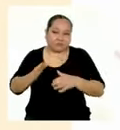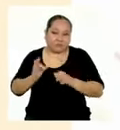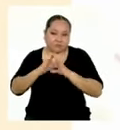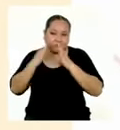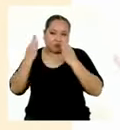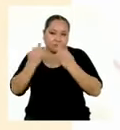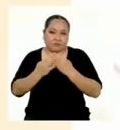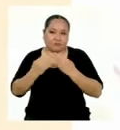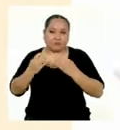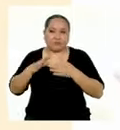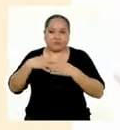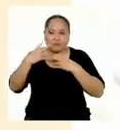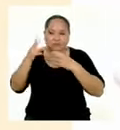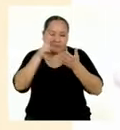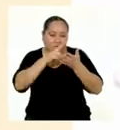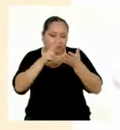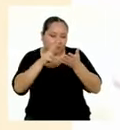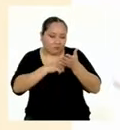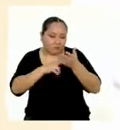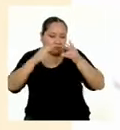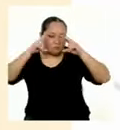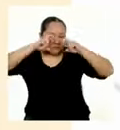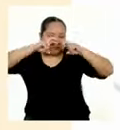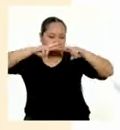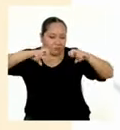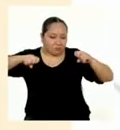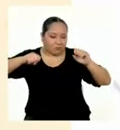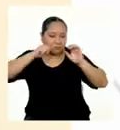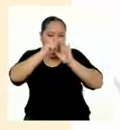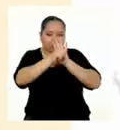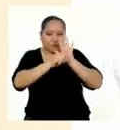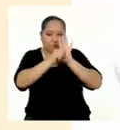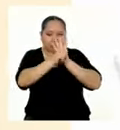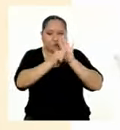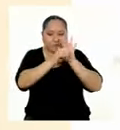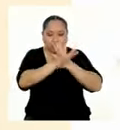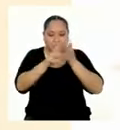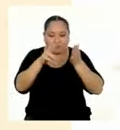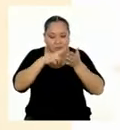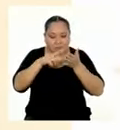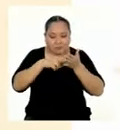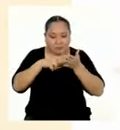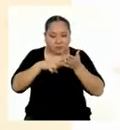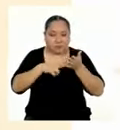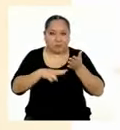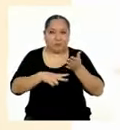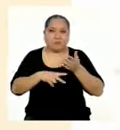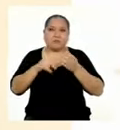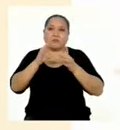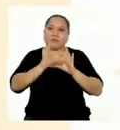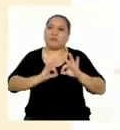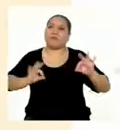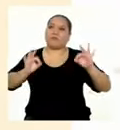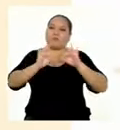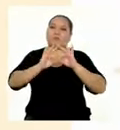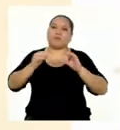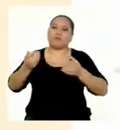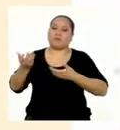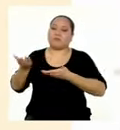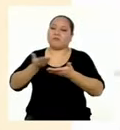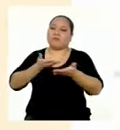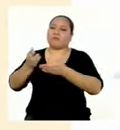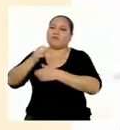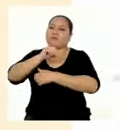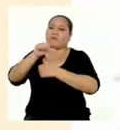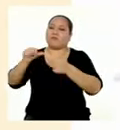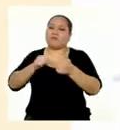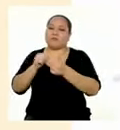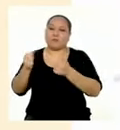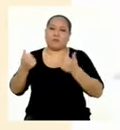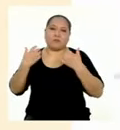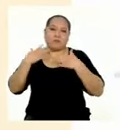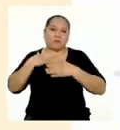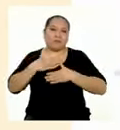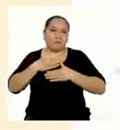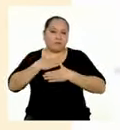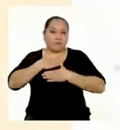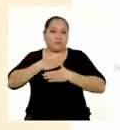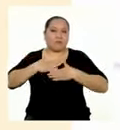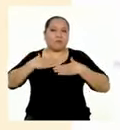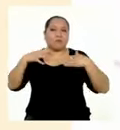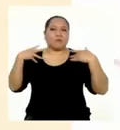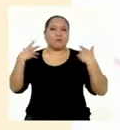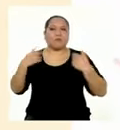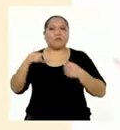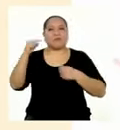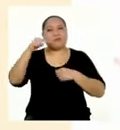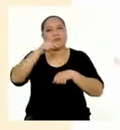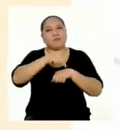analizar textos y videos, comprendí lo importante que es lograr una convivencia armoniosa. sobre todo en este contexto de aislamiento